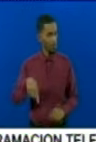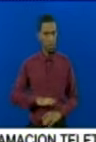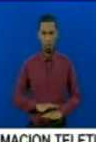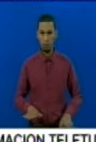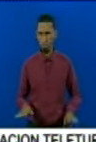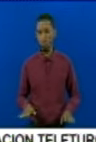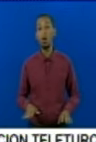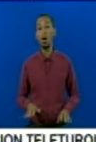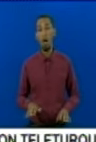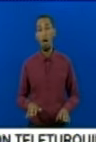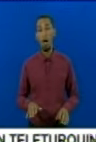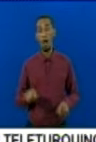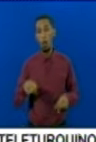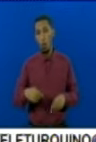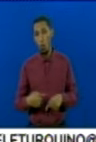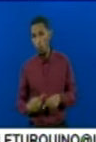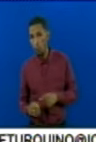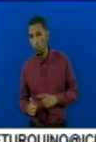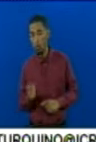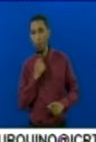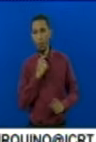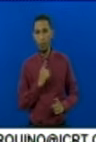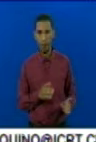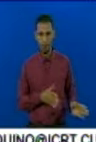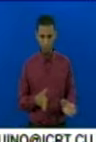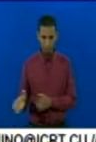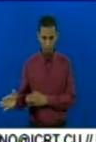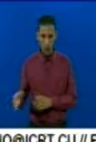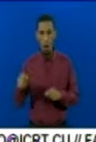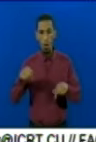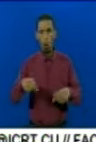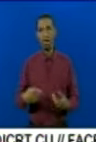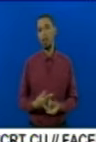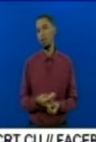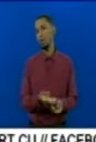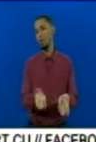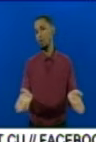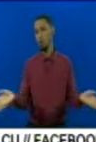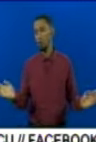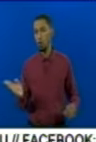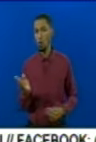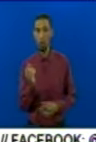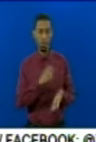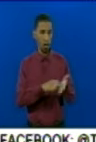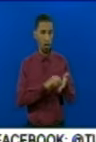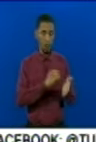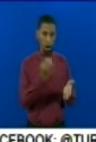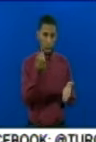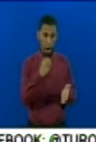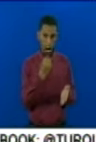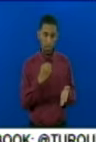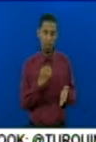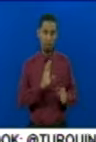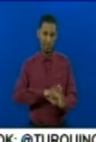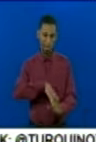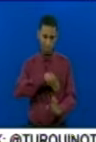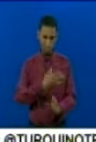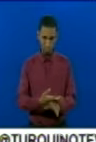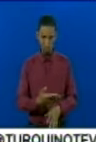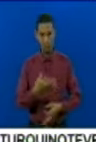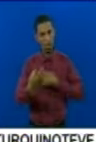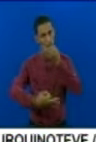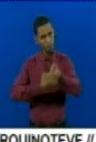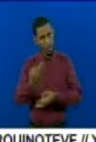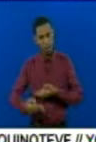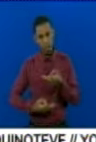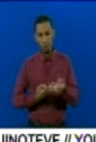Los pormenores de cómo va hoy la distribución de esta canasta familiar normada lo tendremos en la voz